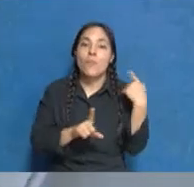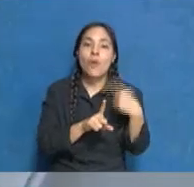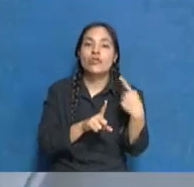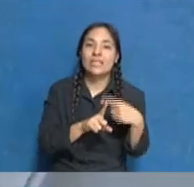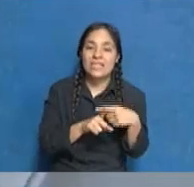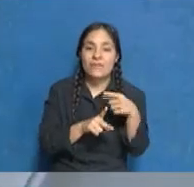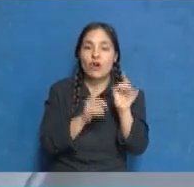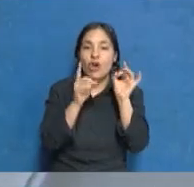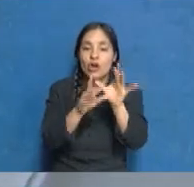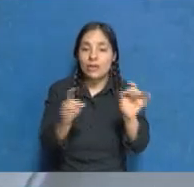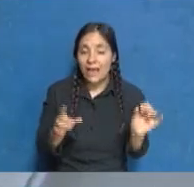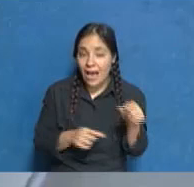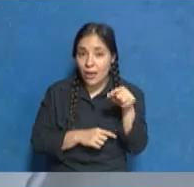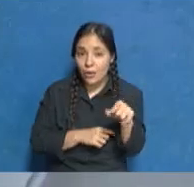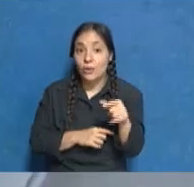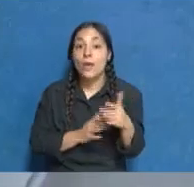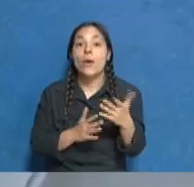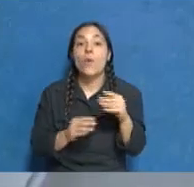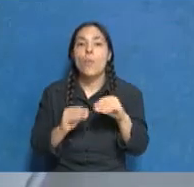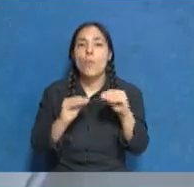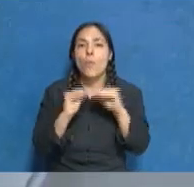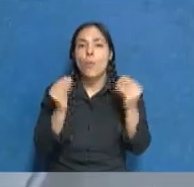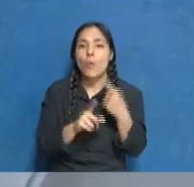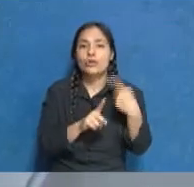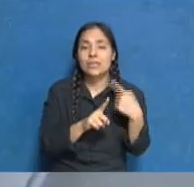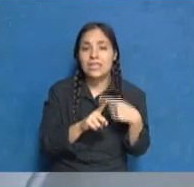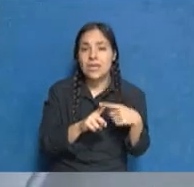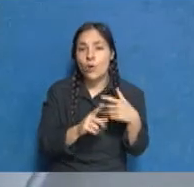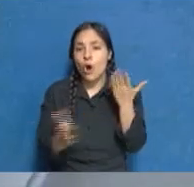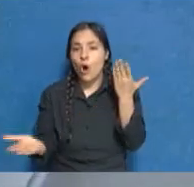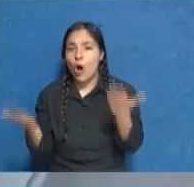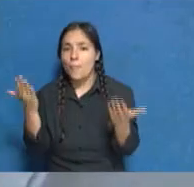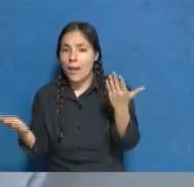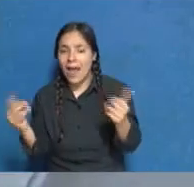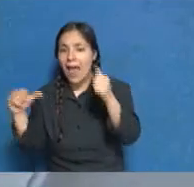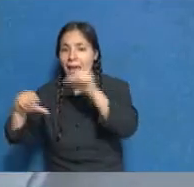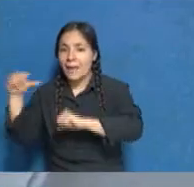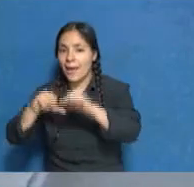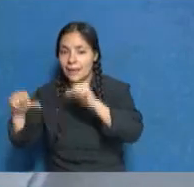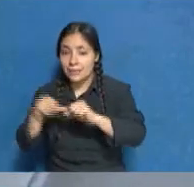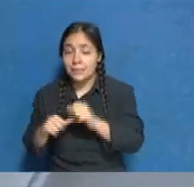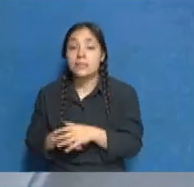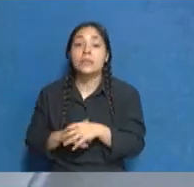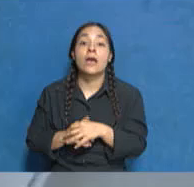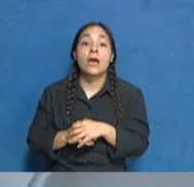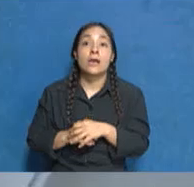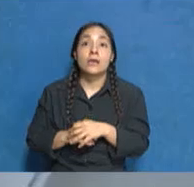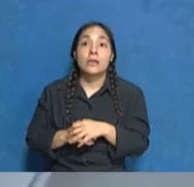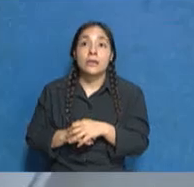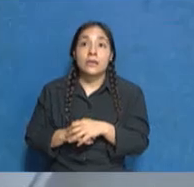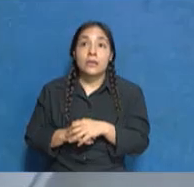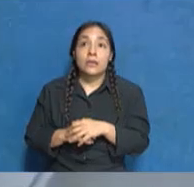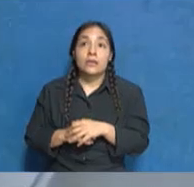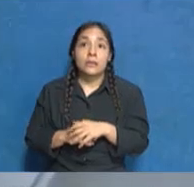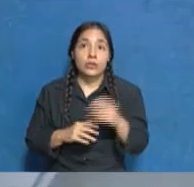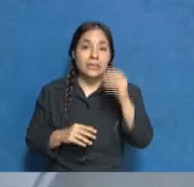definitiva es ese coeficiente que habla cantidad de positivos versus determinaciones o análisis que realizamos, diagnósticos,